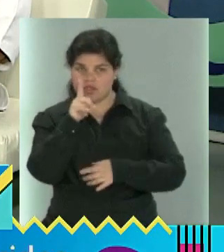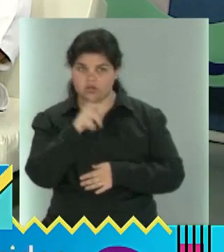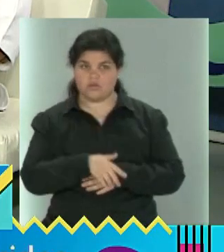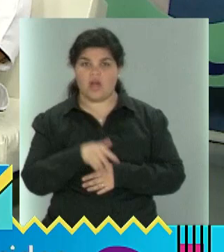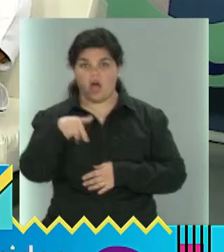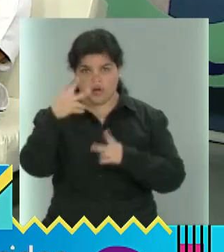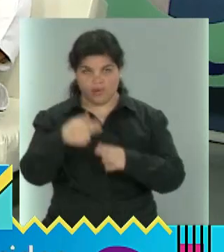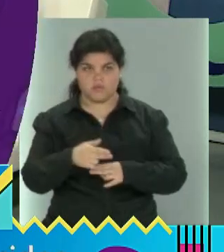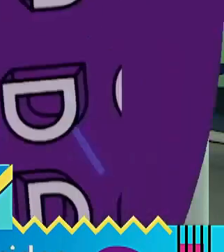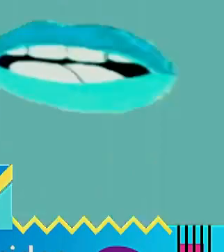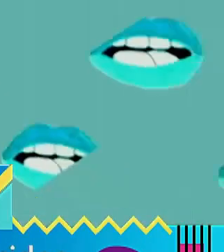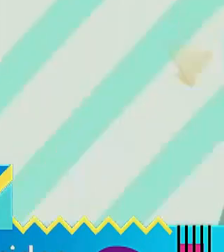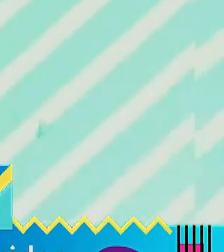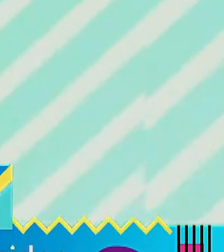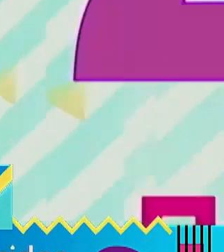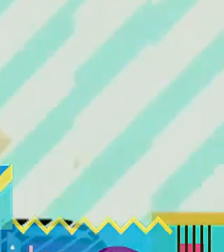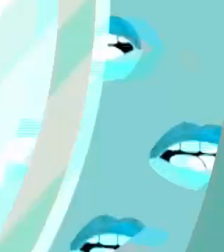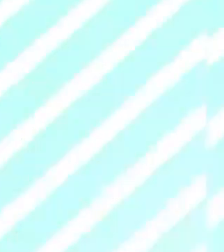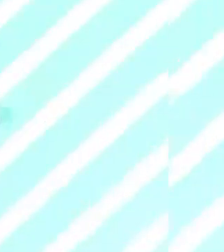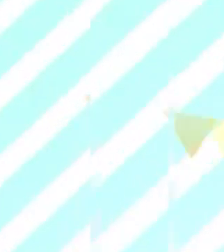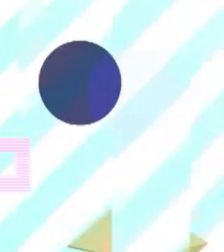enseguida continuamos con más.